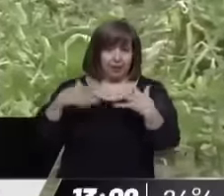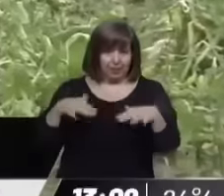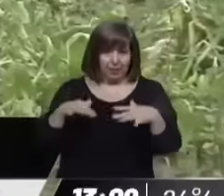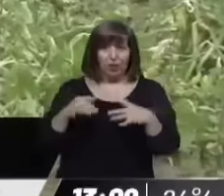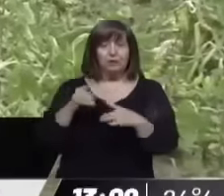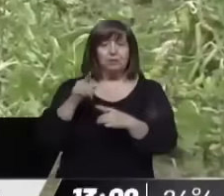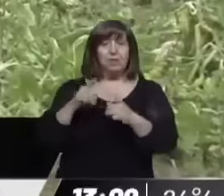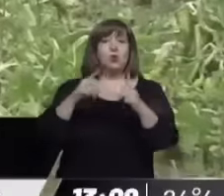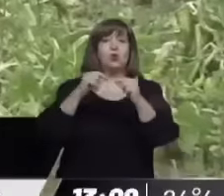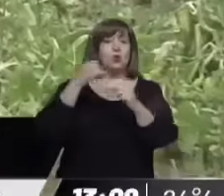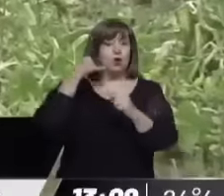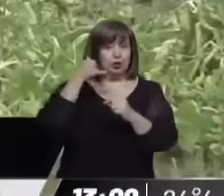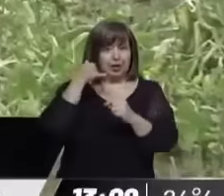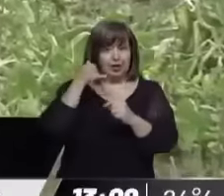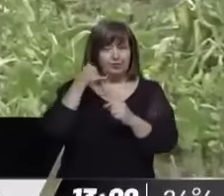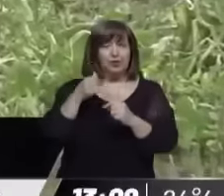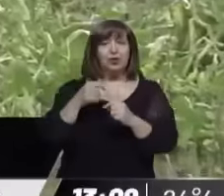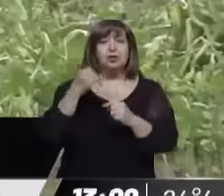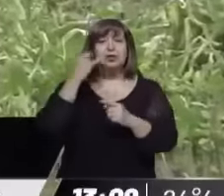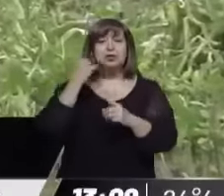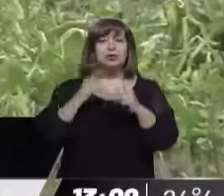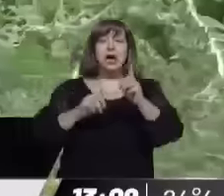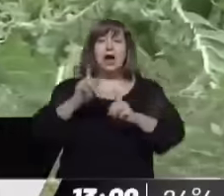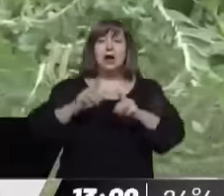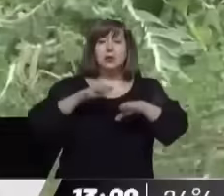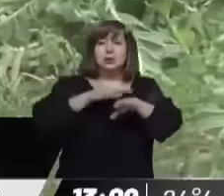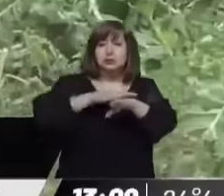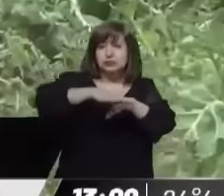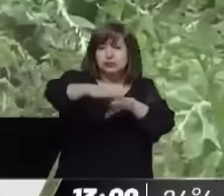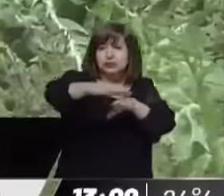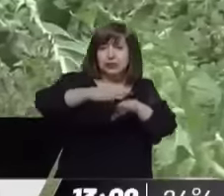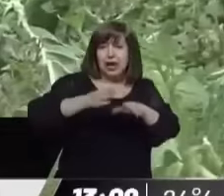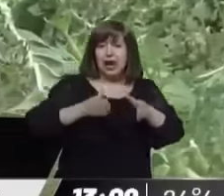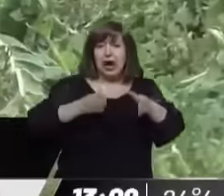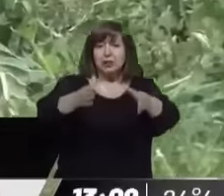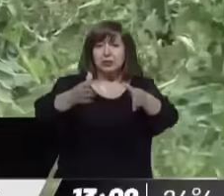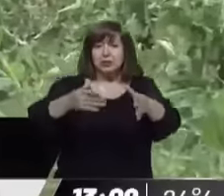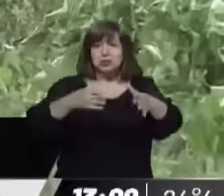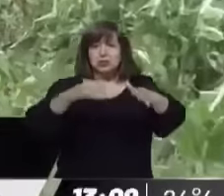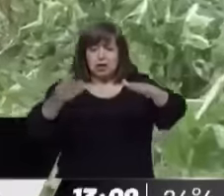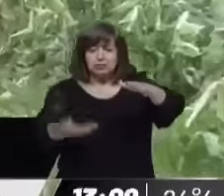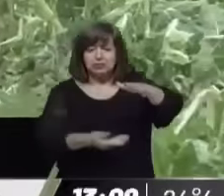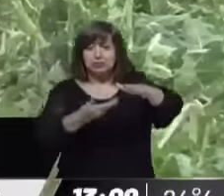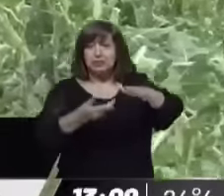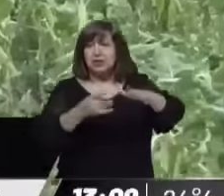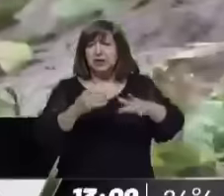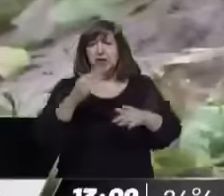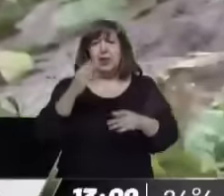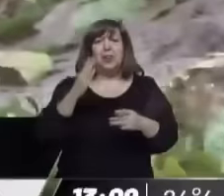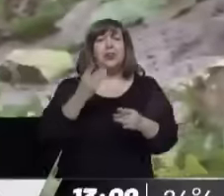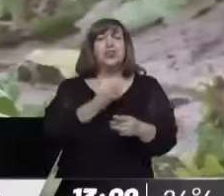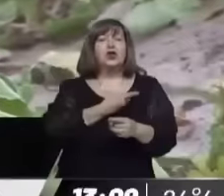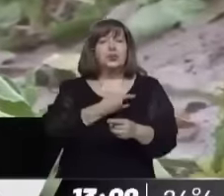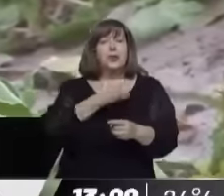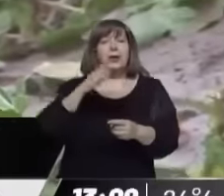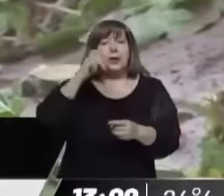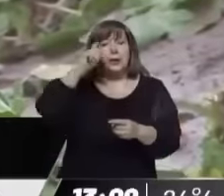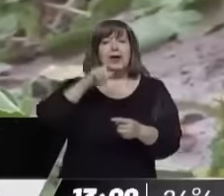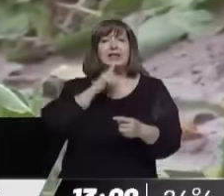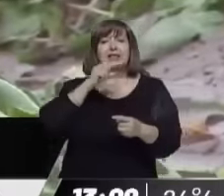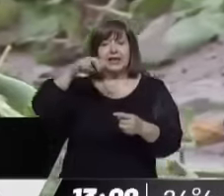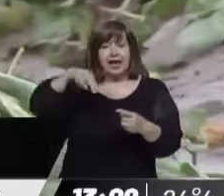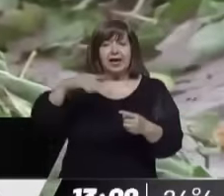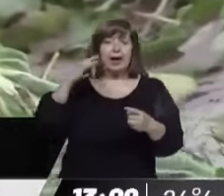ha causado socavón, hizo desaparecer parte del pavimento, parte de lo que aconteció allí en la zona de Beltrán, Maipú y alrededores. También